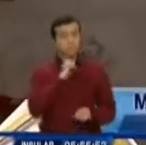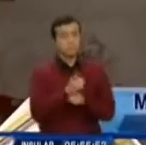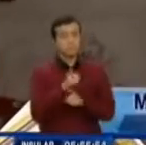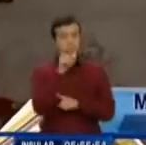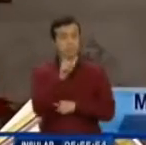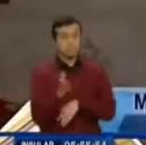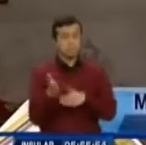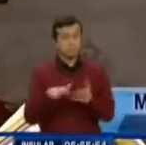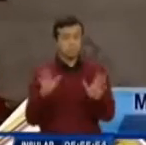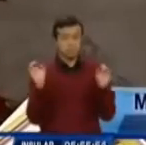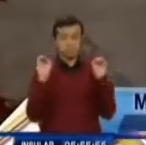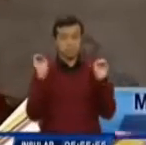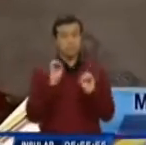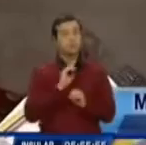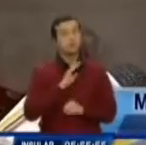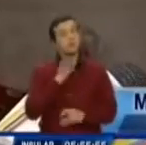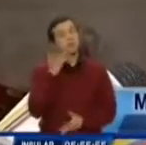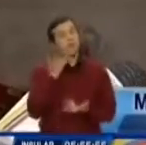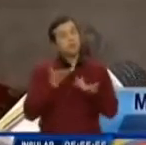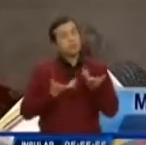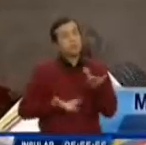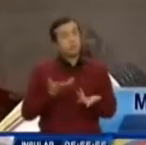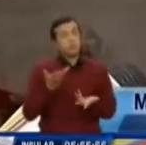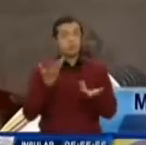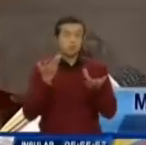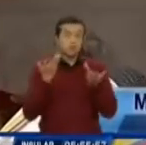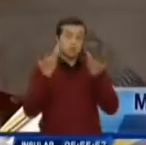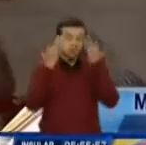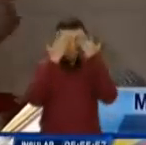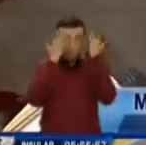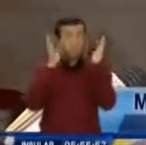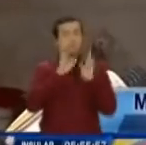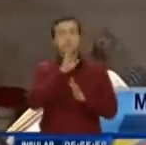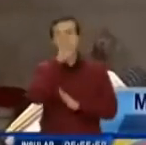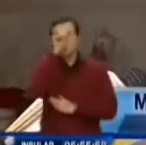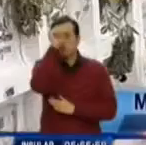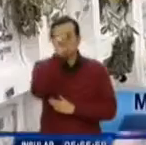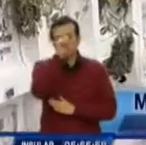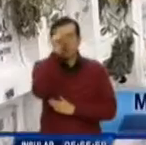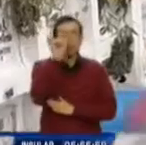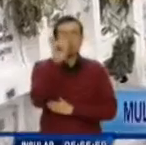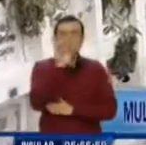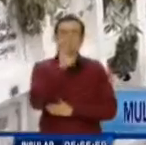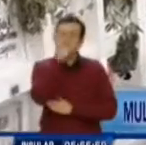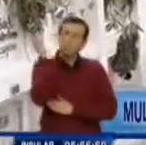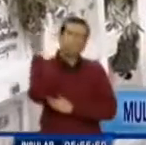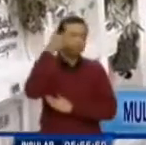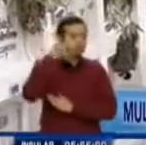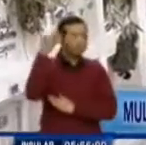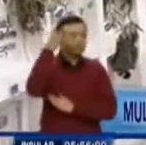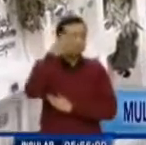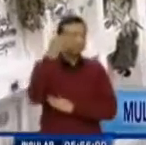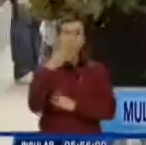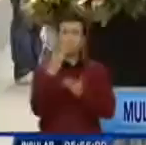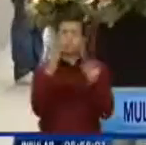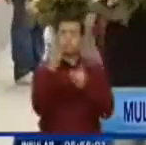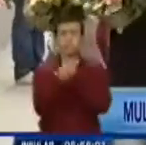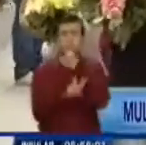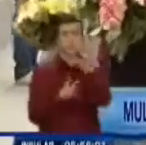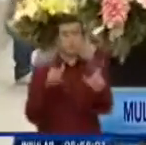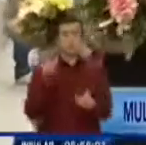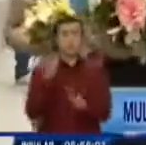difunto. Yo cualquier rato vengo, un día domingo, un día sábado. Como ellos, miles de personas